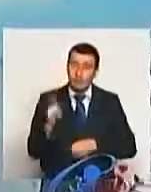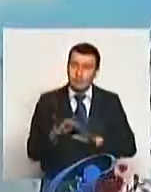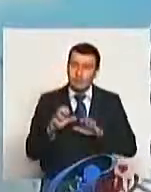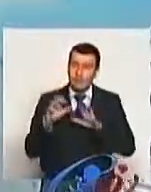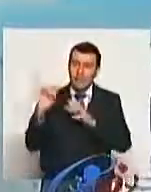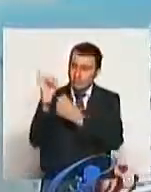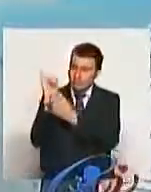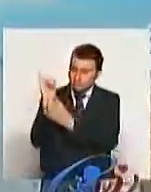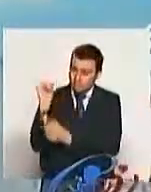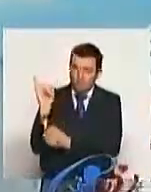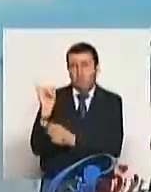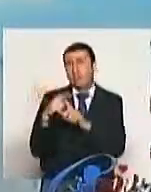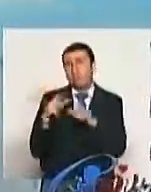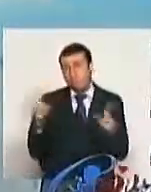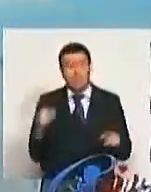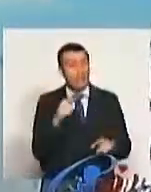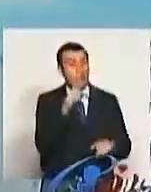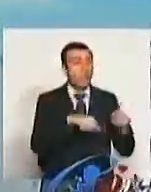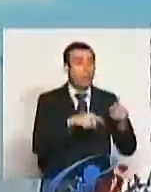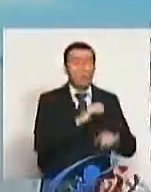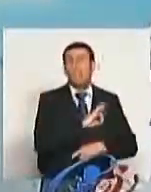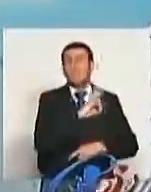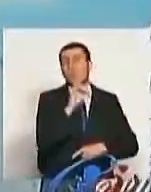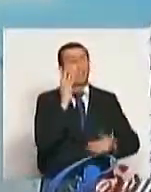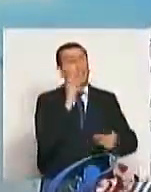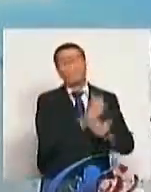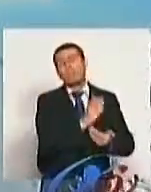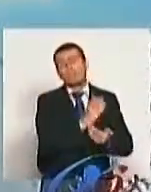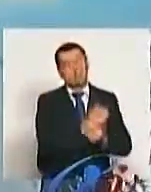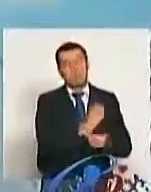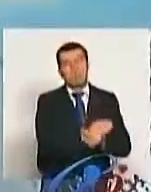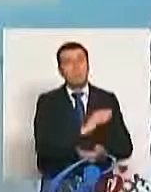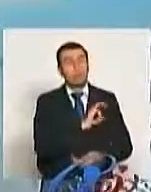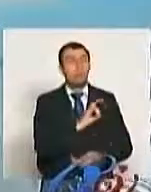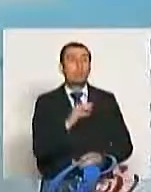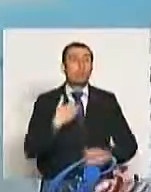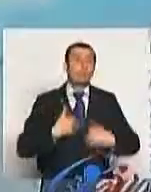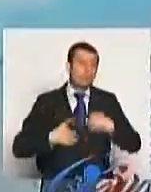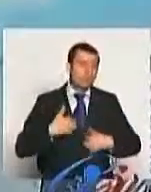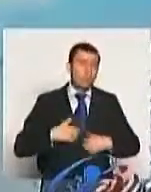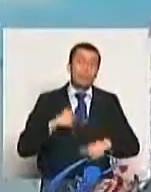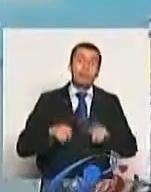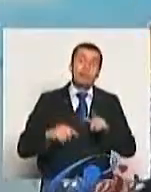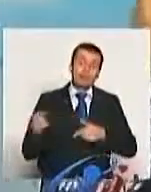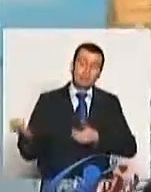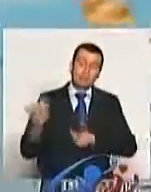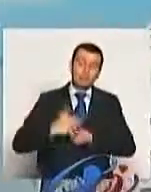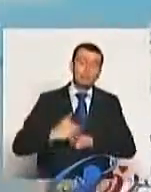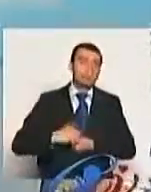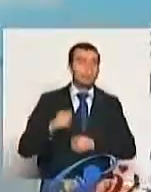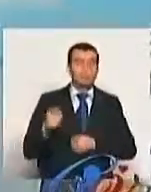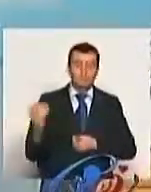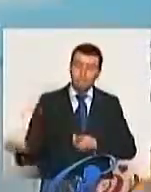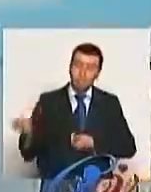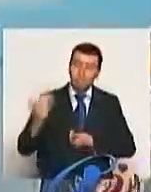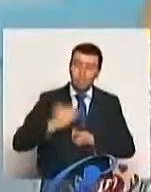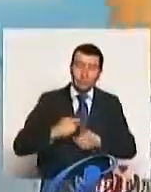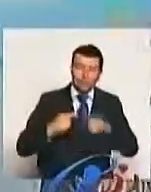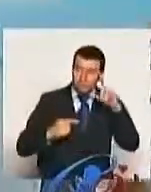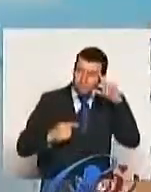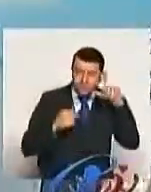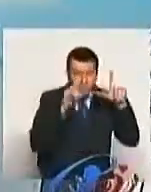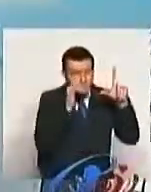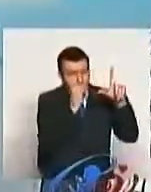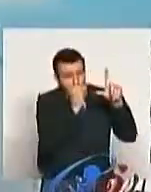las pacientes que nunca se realizan una citología y son las que más temor nos generan, porque son las pacientes que cuando llegan a una citología